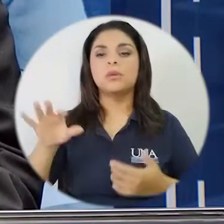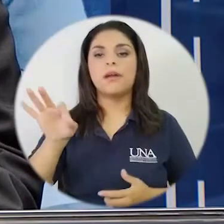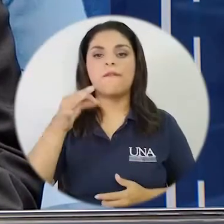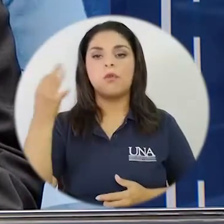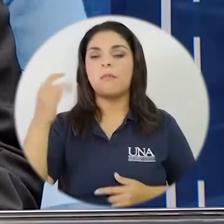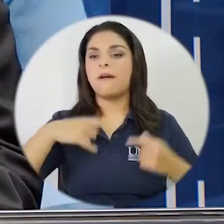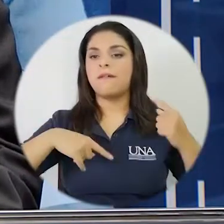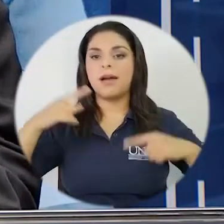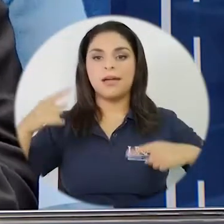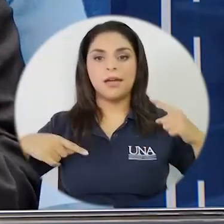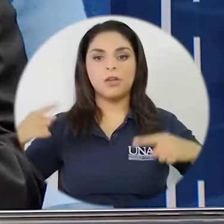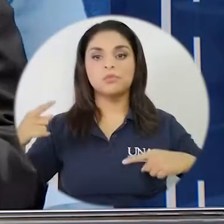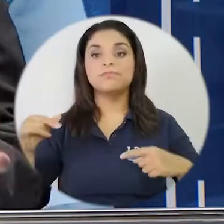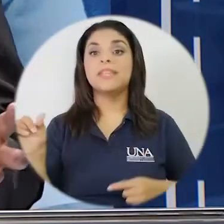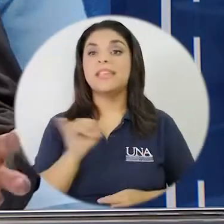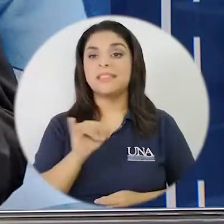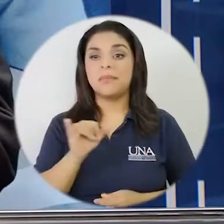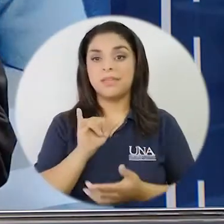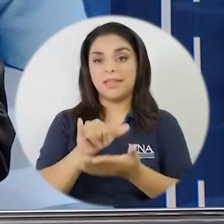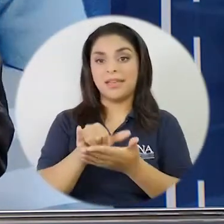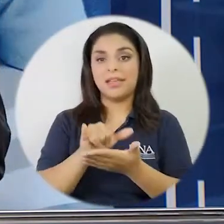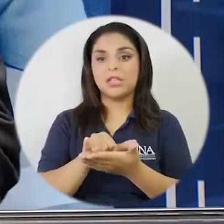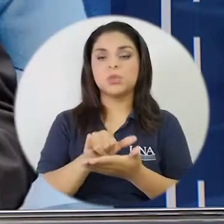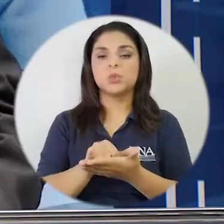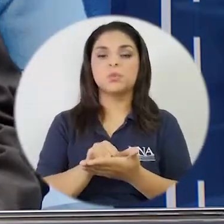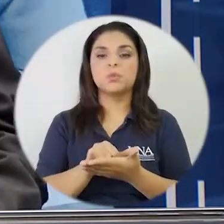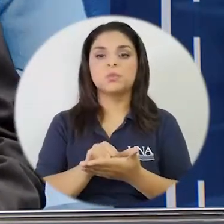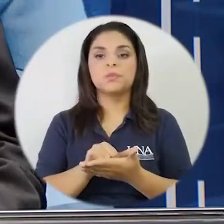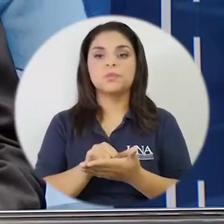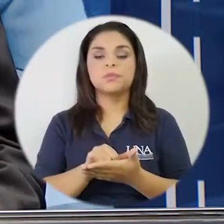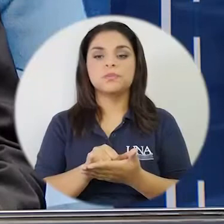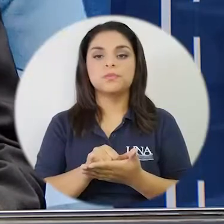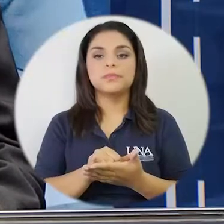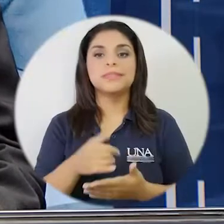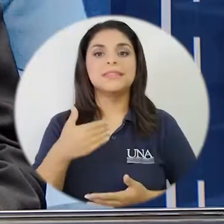otra forma variando, y también eso necesariamente